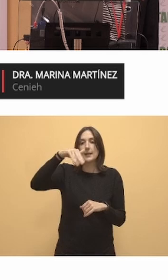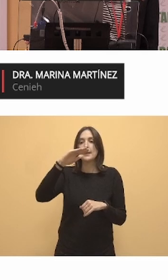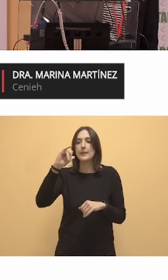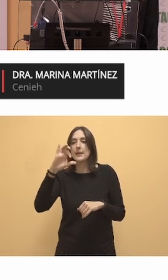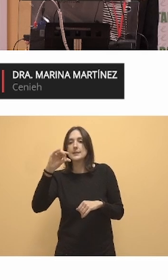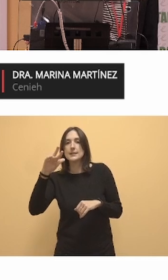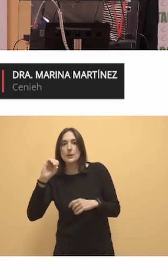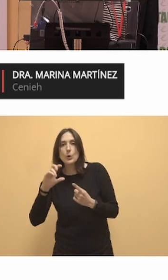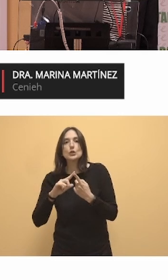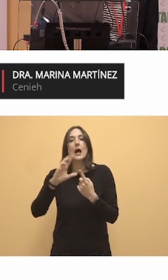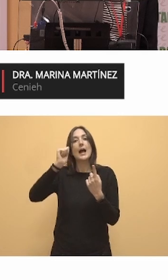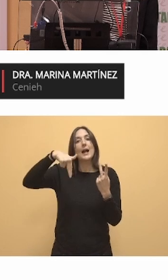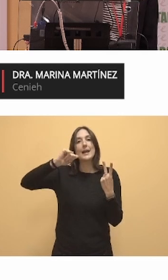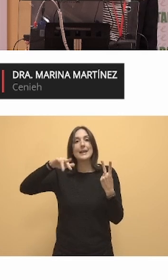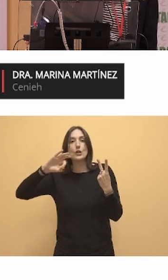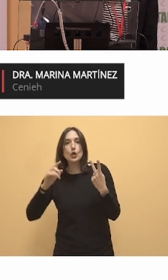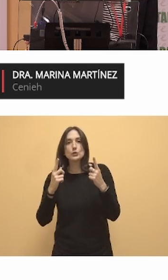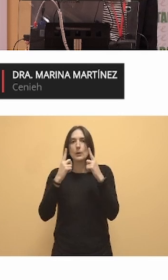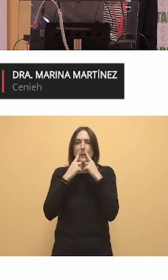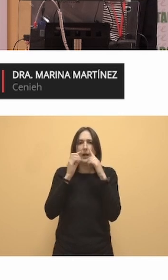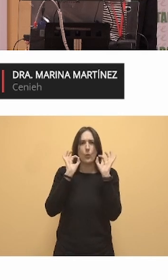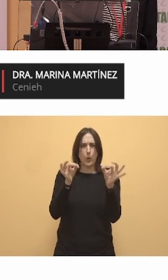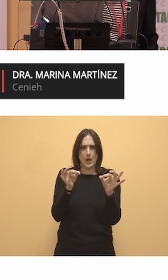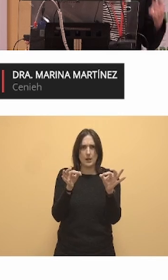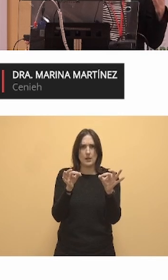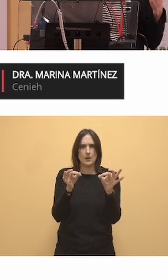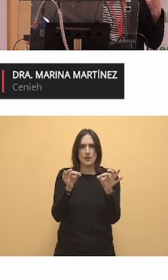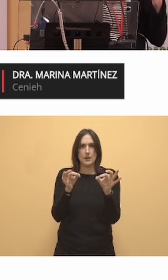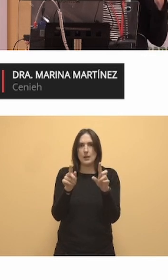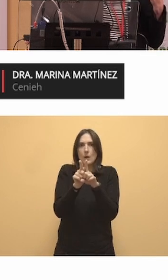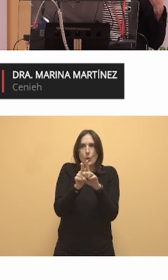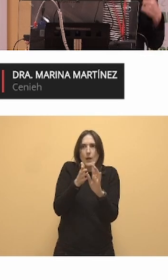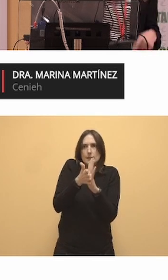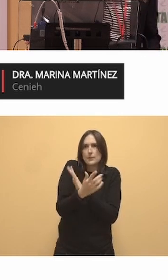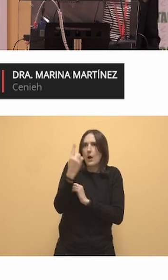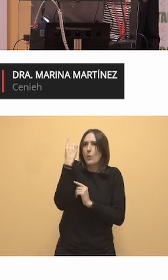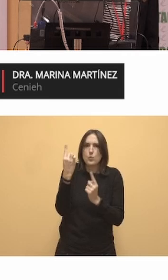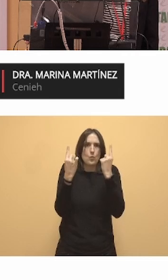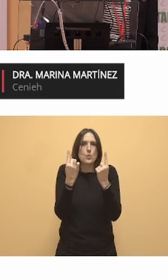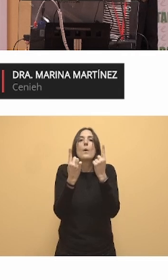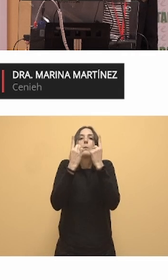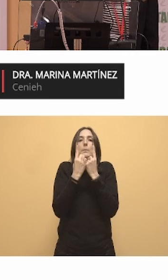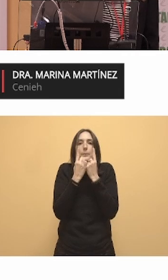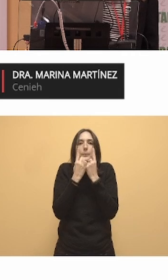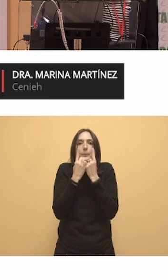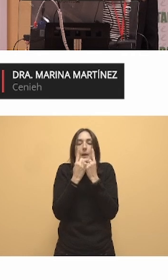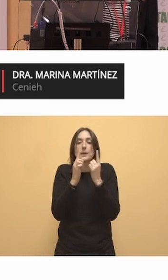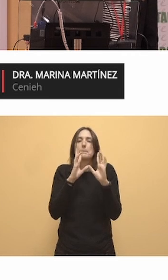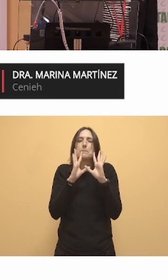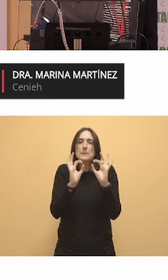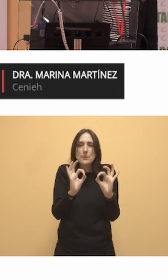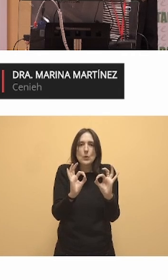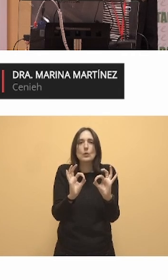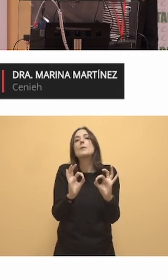canino vemos que se mantiene en cuanto a la pieza, es decir, es un canino que se va a mantener, pero ya vemos que